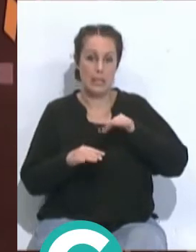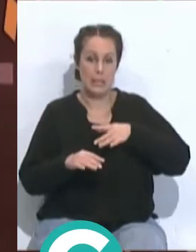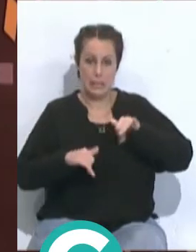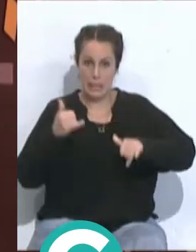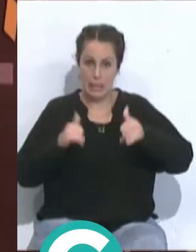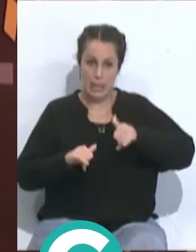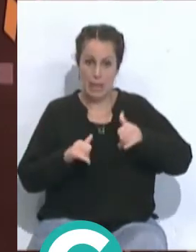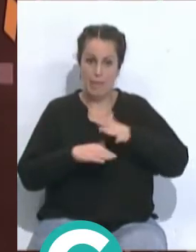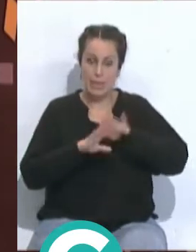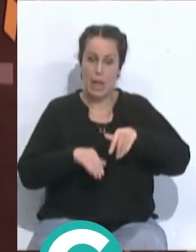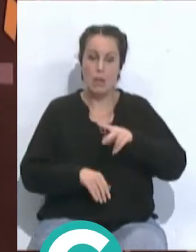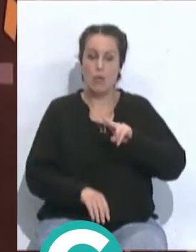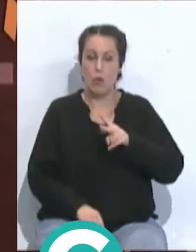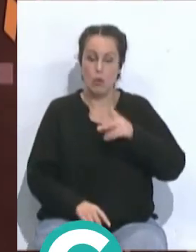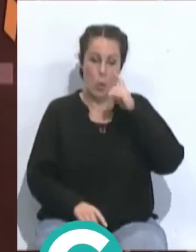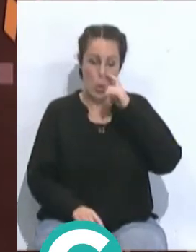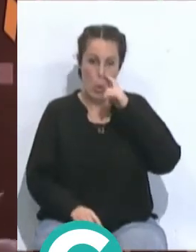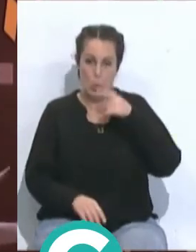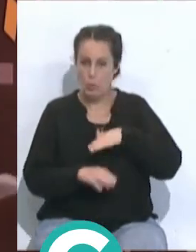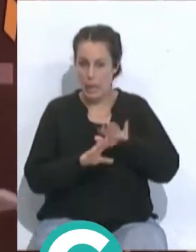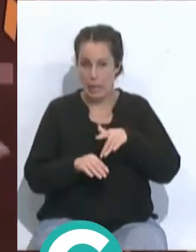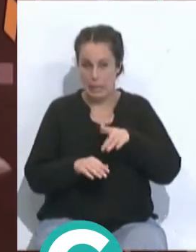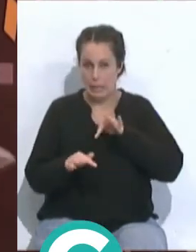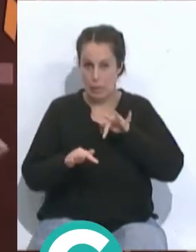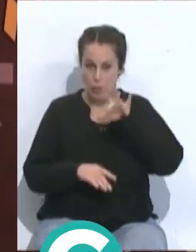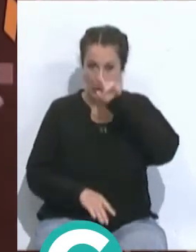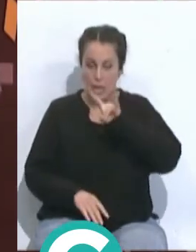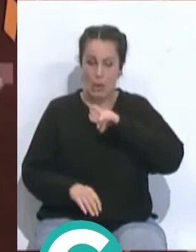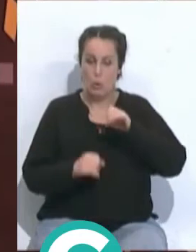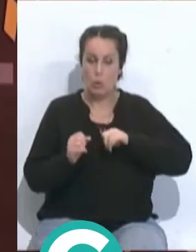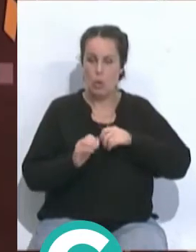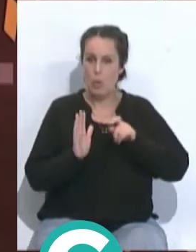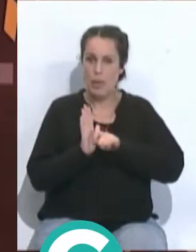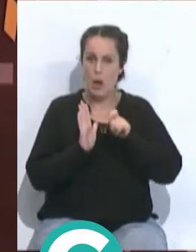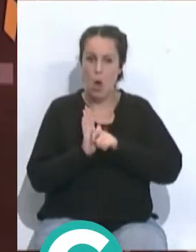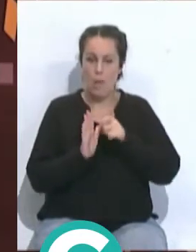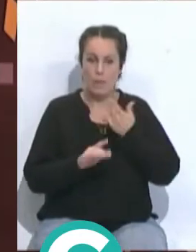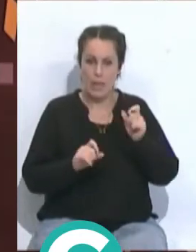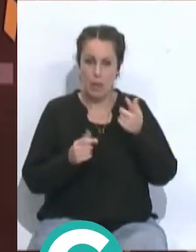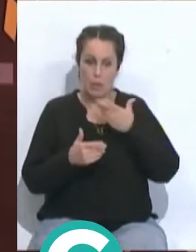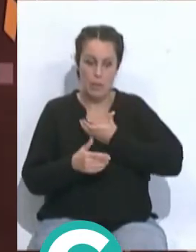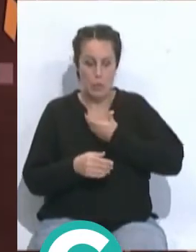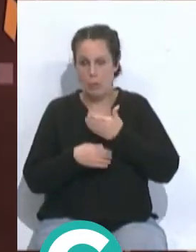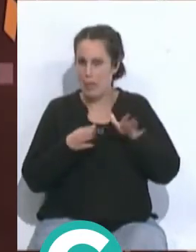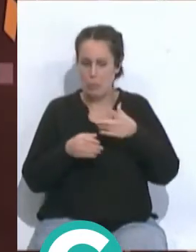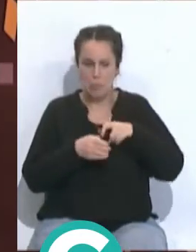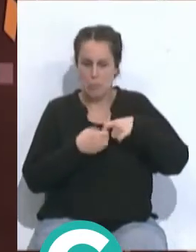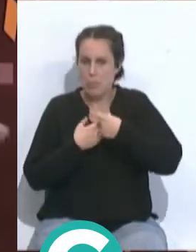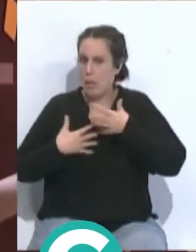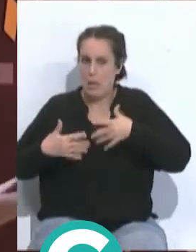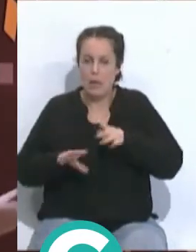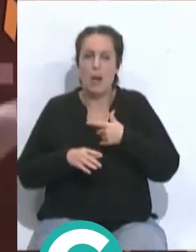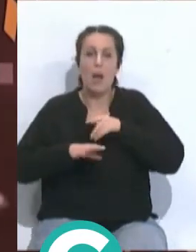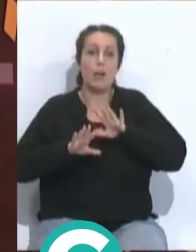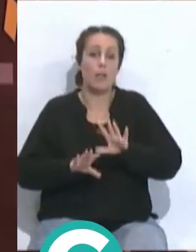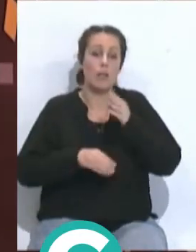el día 2 de junio. El concurso de romanceros oficial del Ayuntamiento está abierto a todos los que quieran participar, con independencia